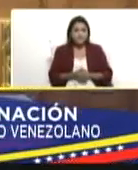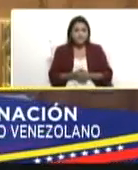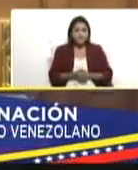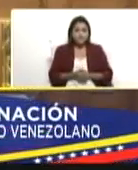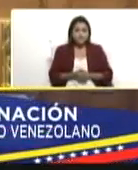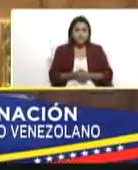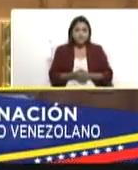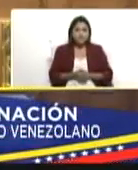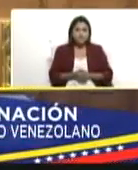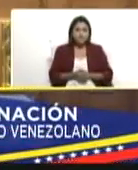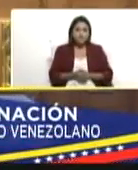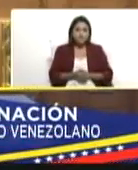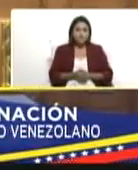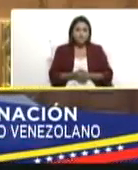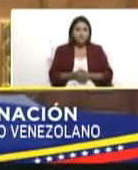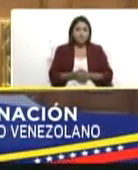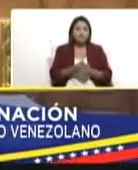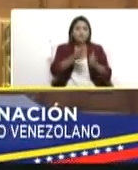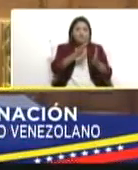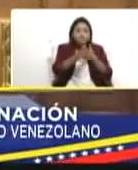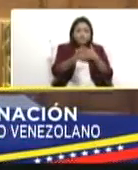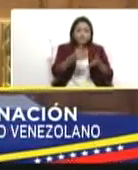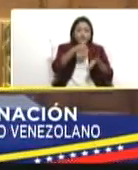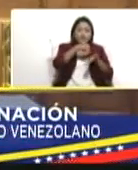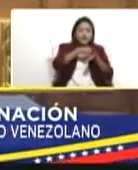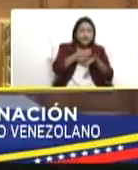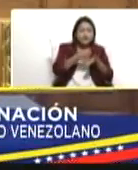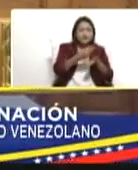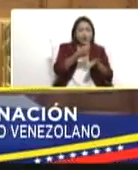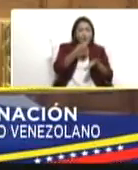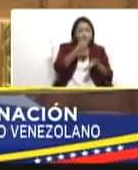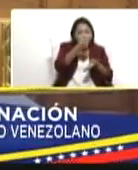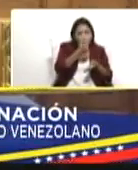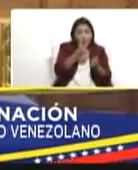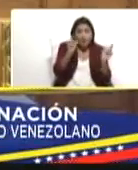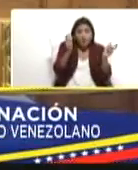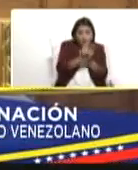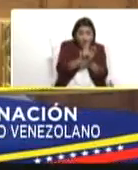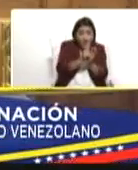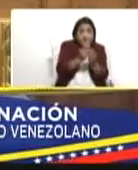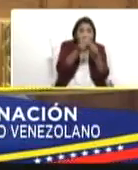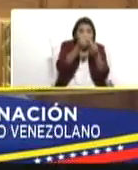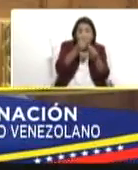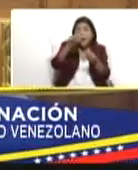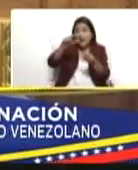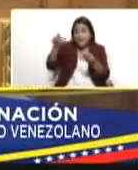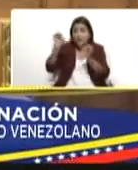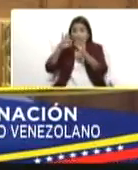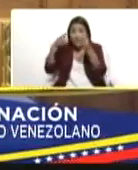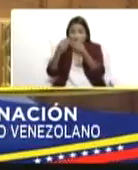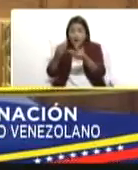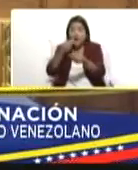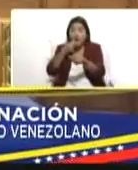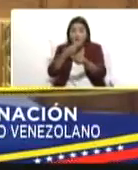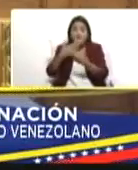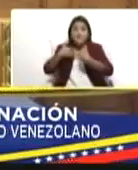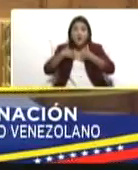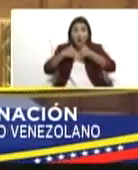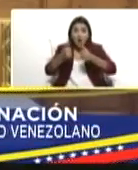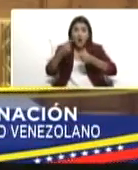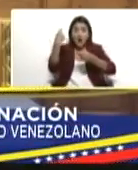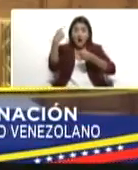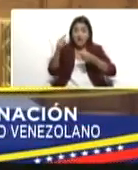reducir el déficit nutricional Y lograr el abastecimiento familiar una de las metas primordiales que vamos